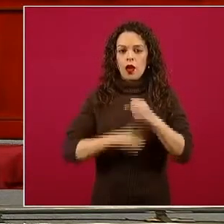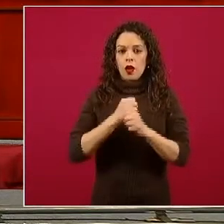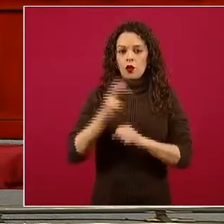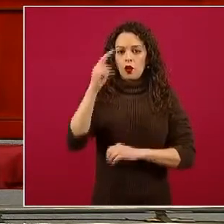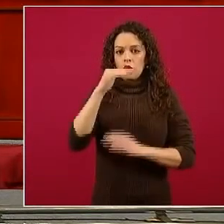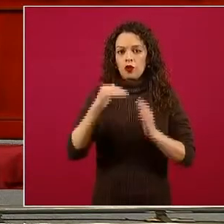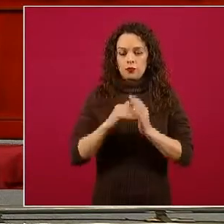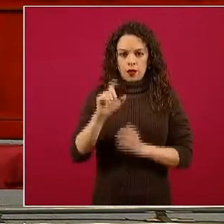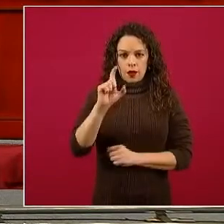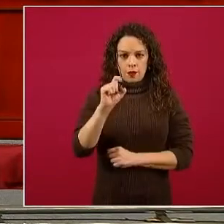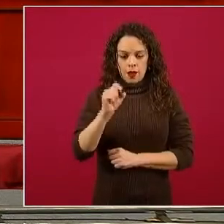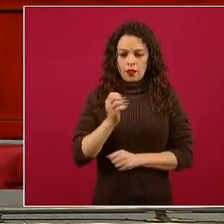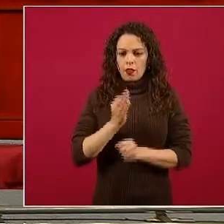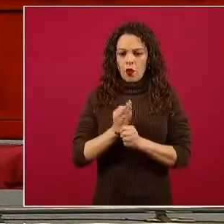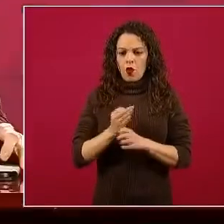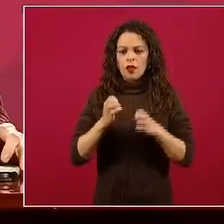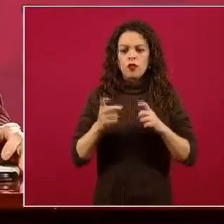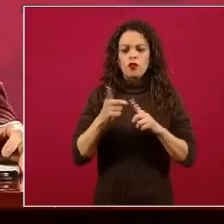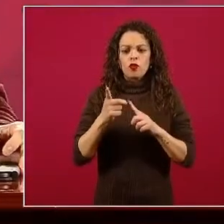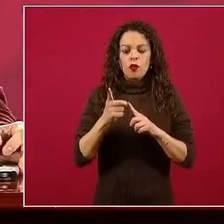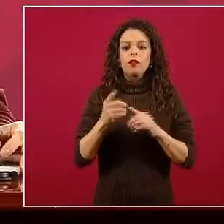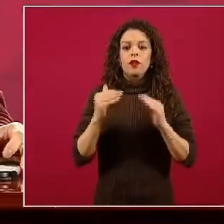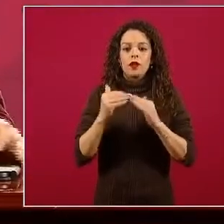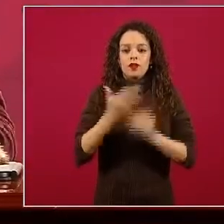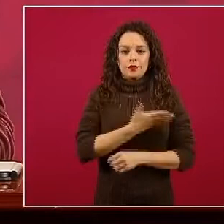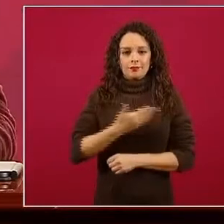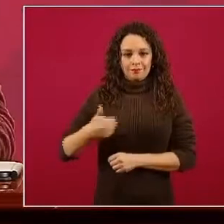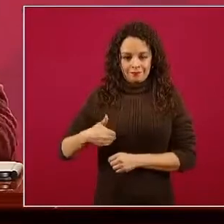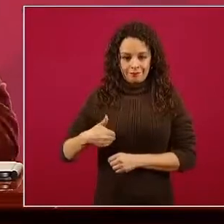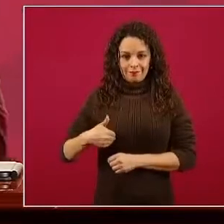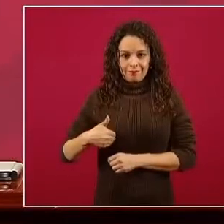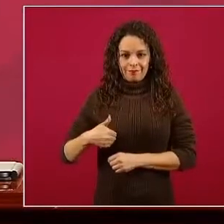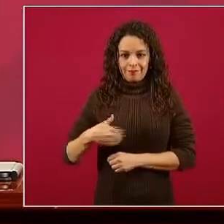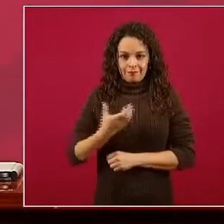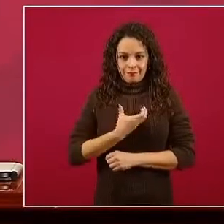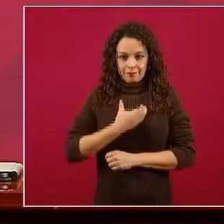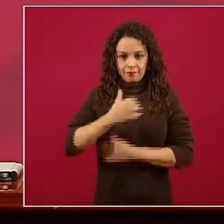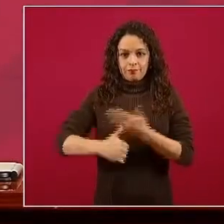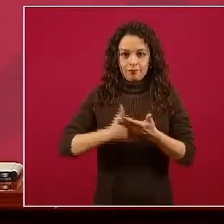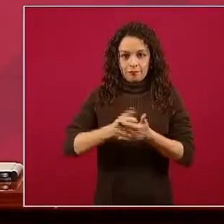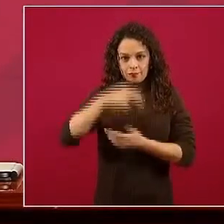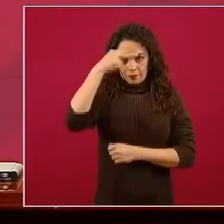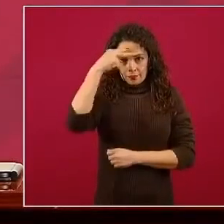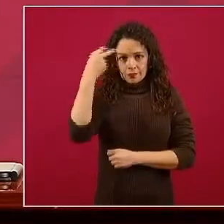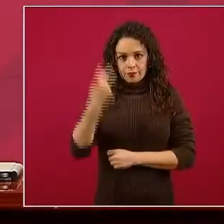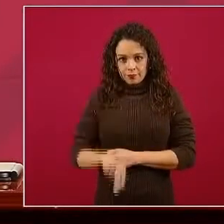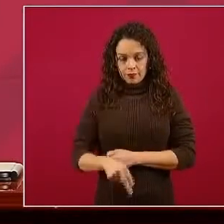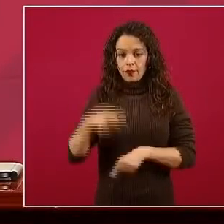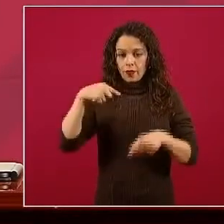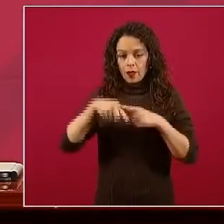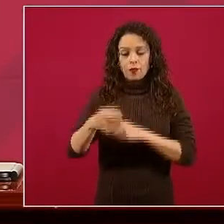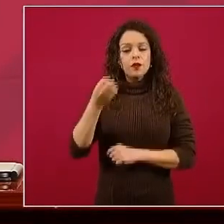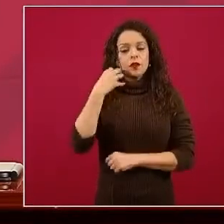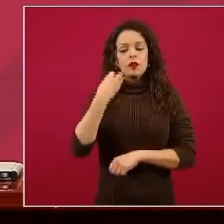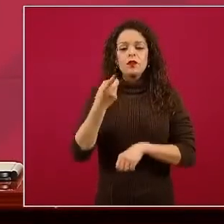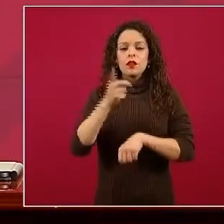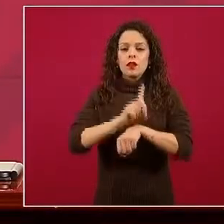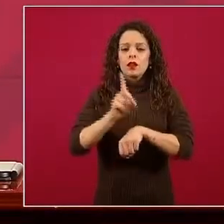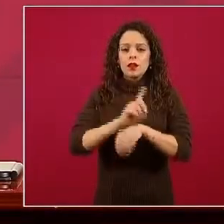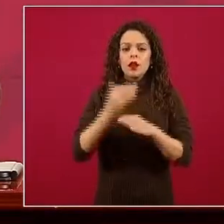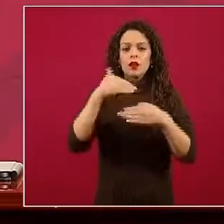2020. Estamos en el Palacio Nacional de México, en la Ciudad de México. Vamos a iniciar la conferencia de prensa diaria sobre